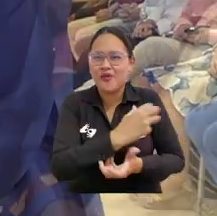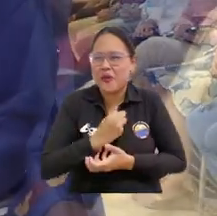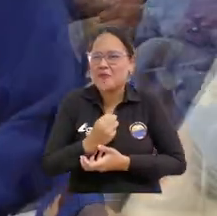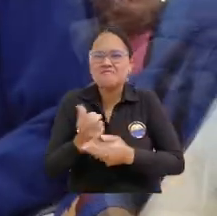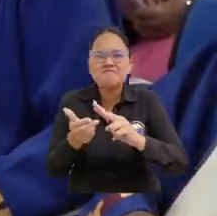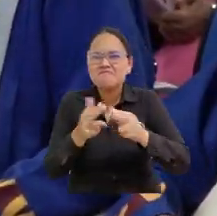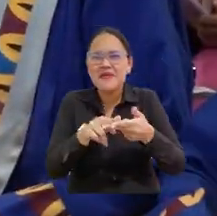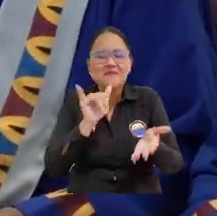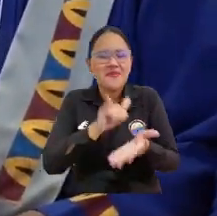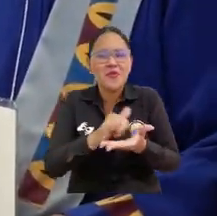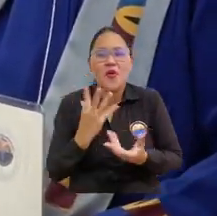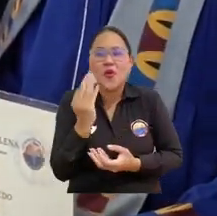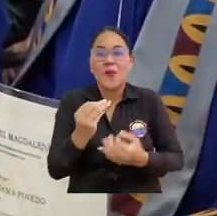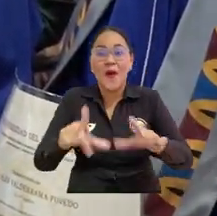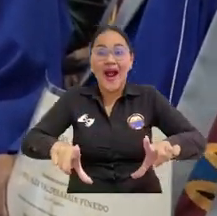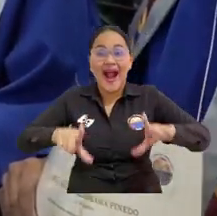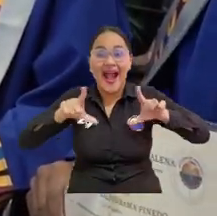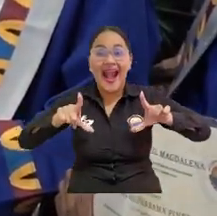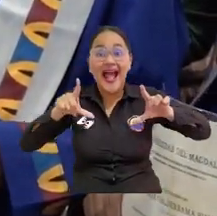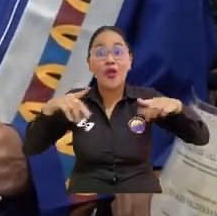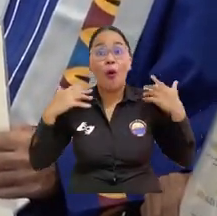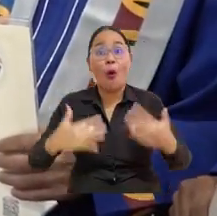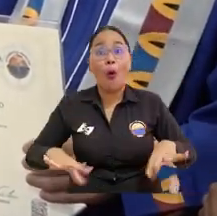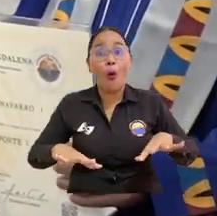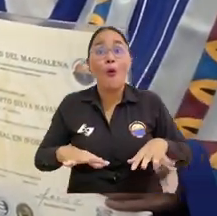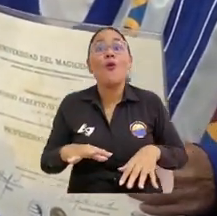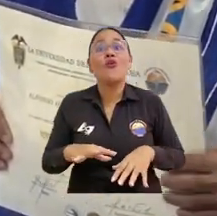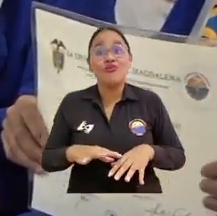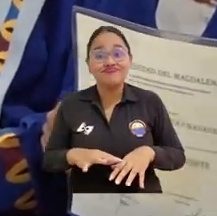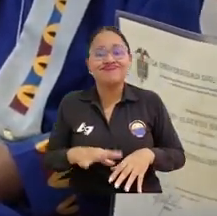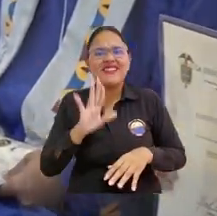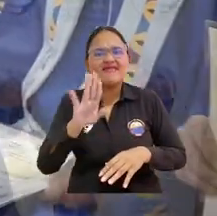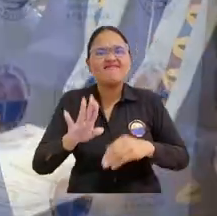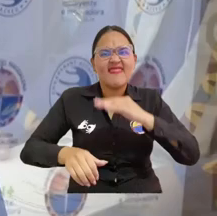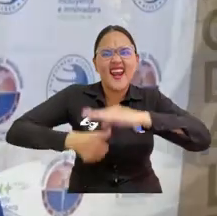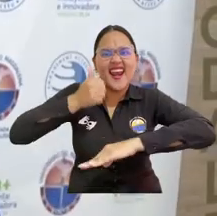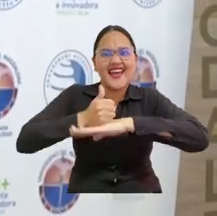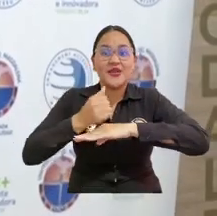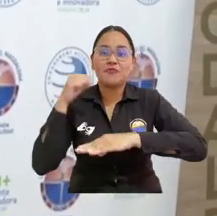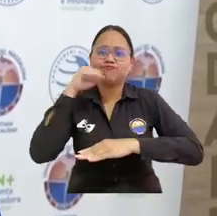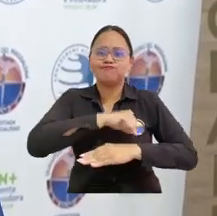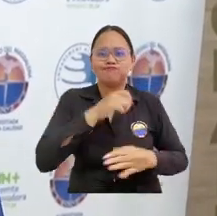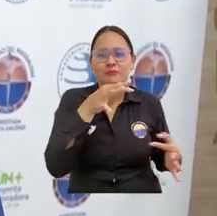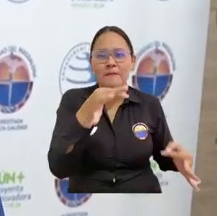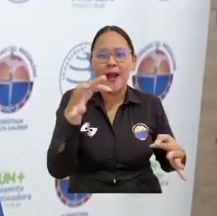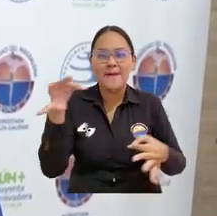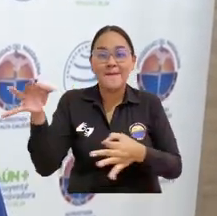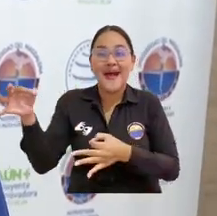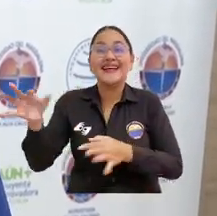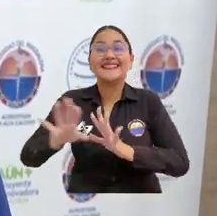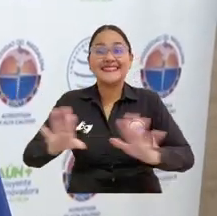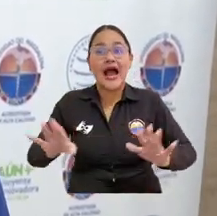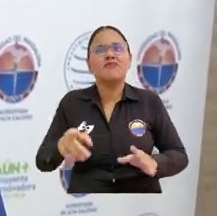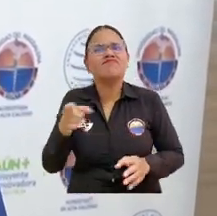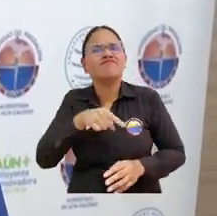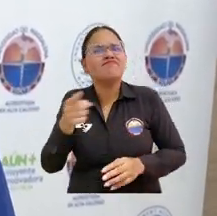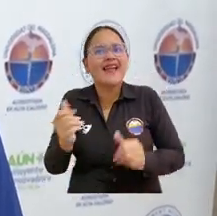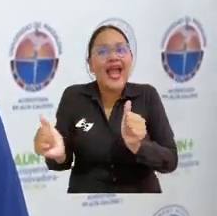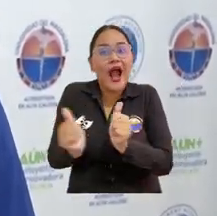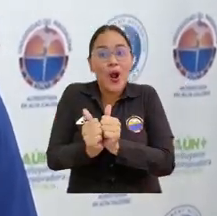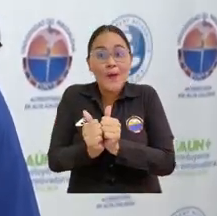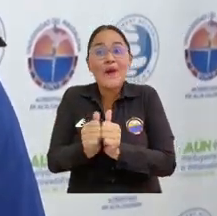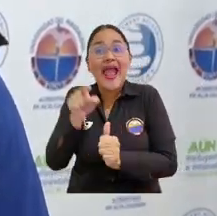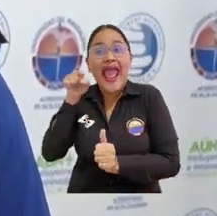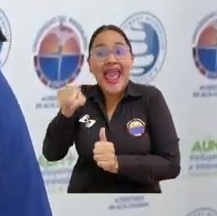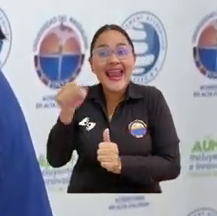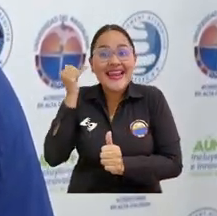cohorte de entrenadores destacados de Santa Marta, quienes se graduaron en ceremonia presidida por el rector Pablo Vera Salazar y Carlos